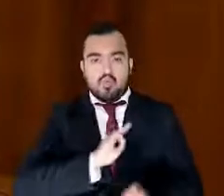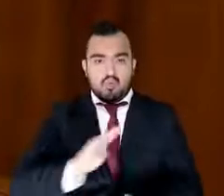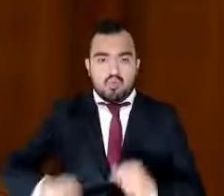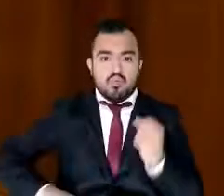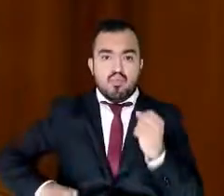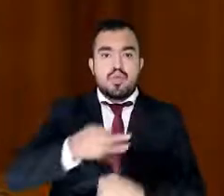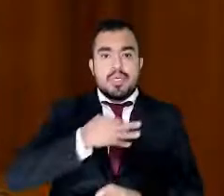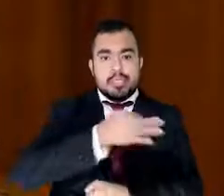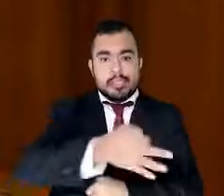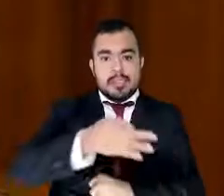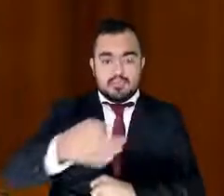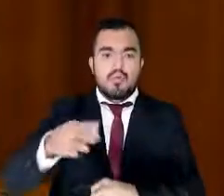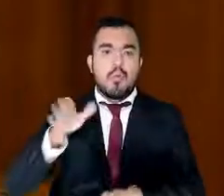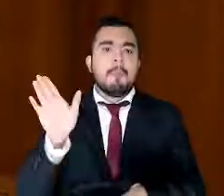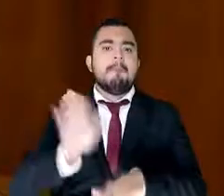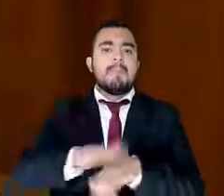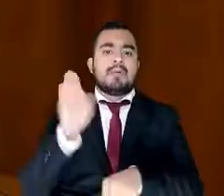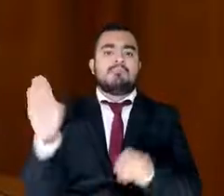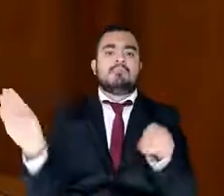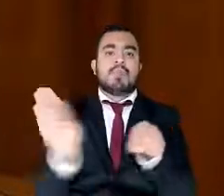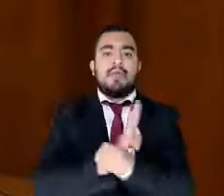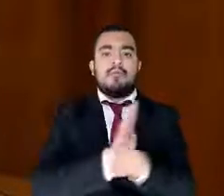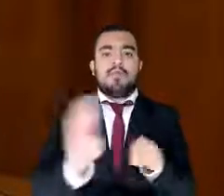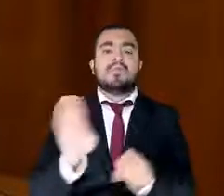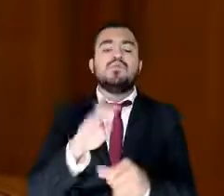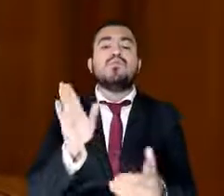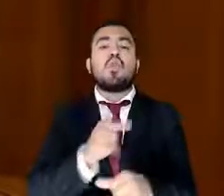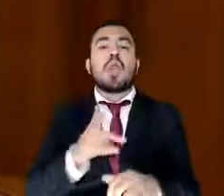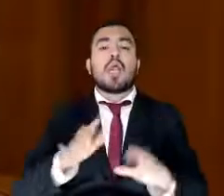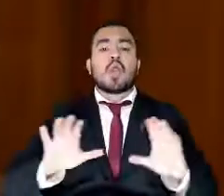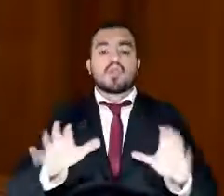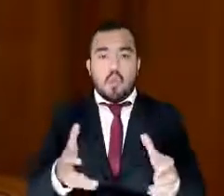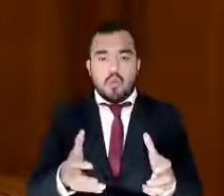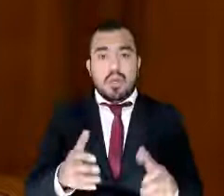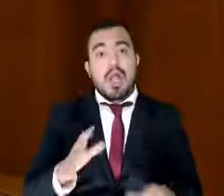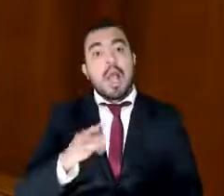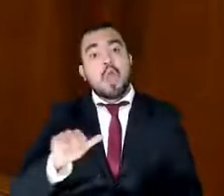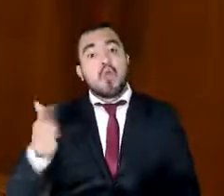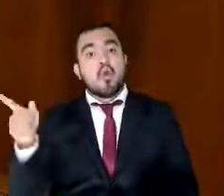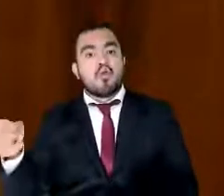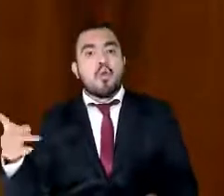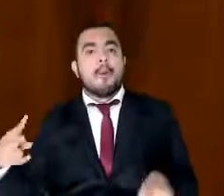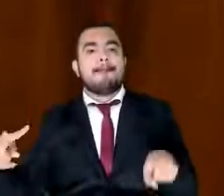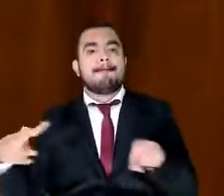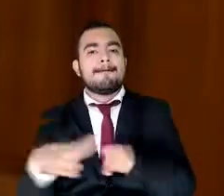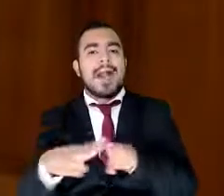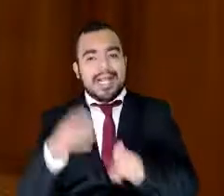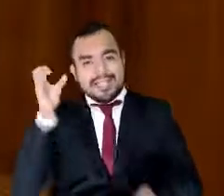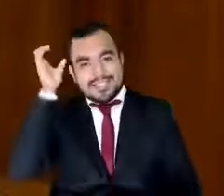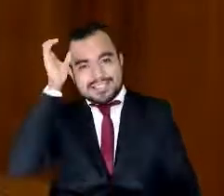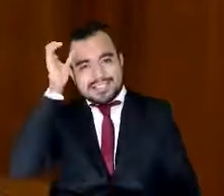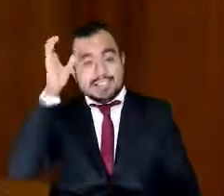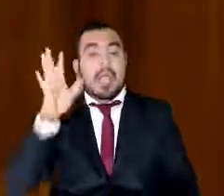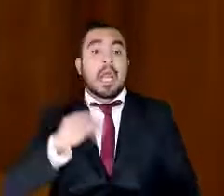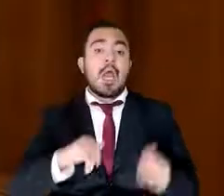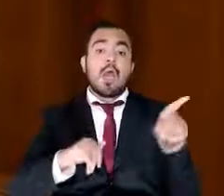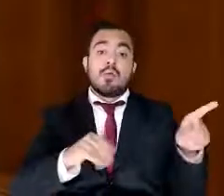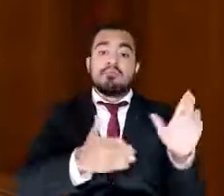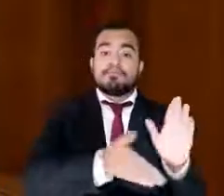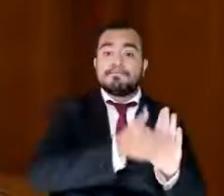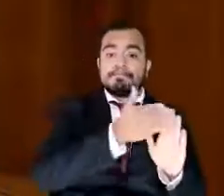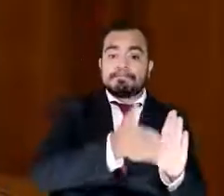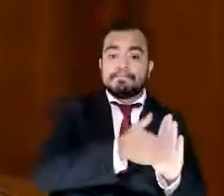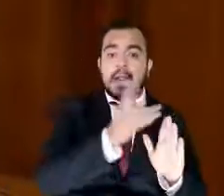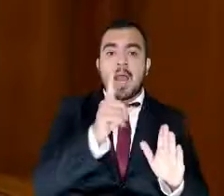que se han visto más beneficiados por espacios Vive tu Comunidad, habrá otros que tienen parques de la ciencia, habrá otros que tienen obras hidráulicas.